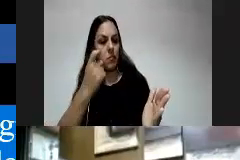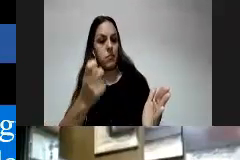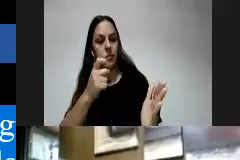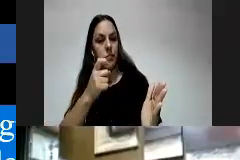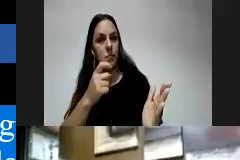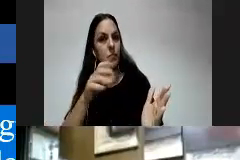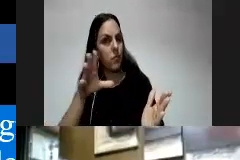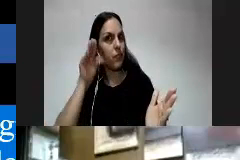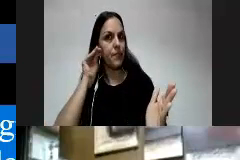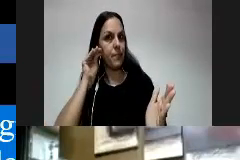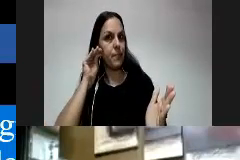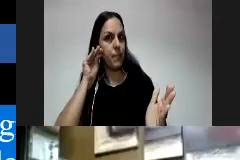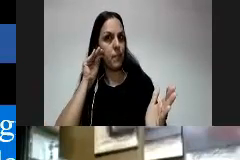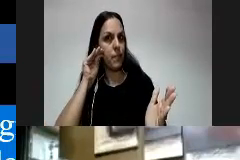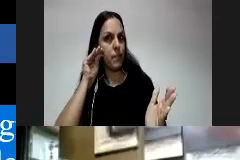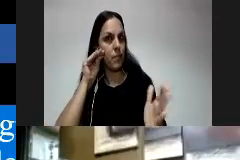y el